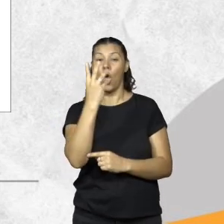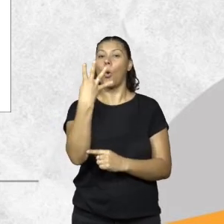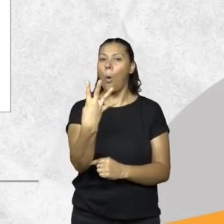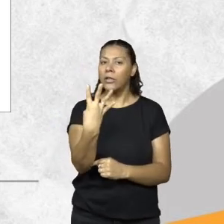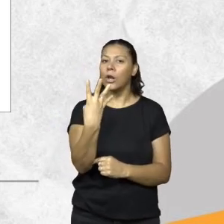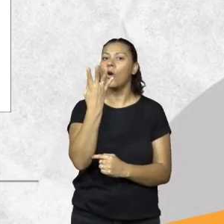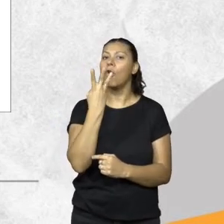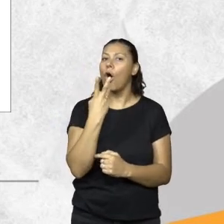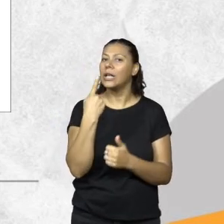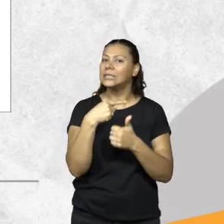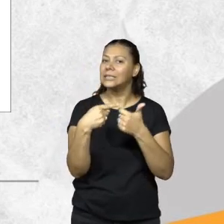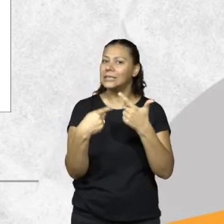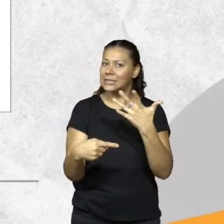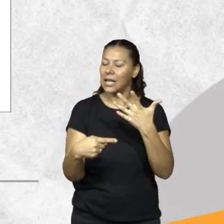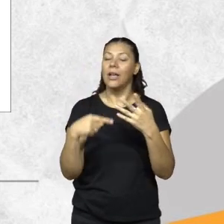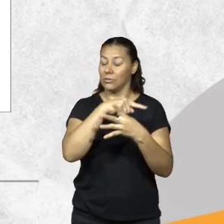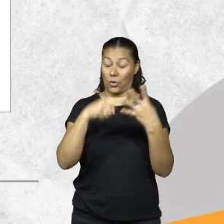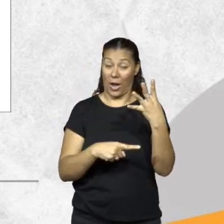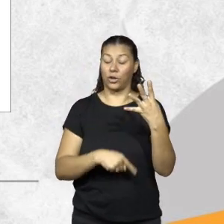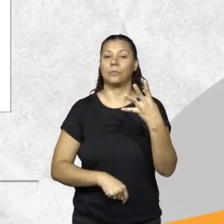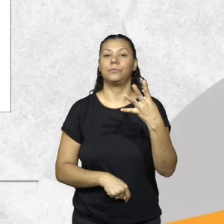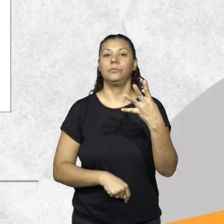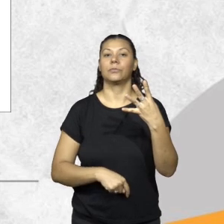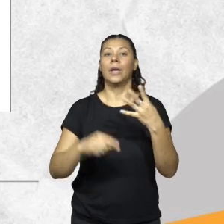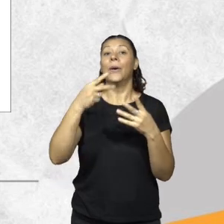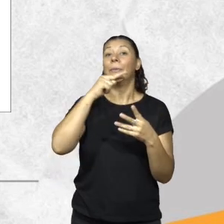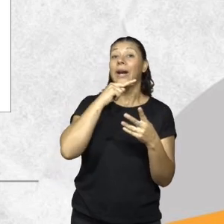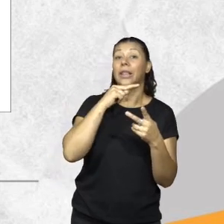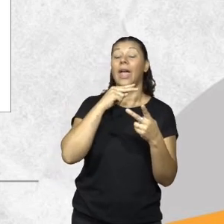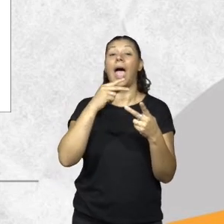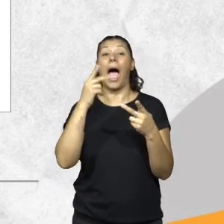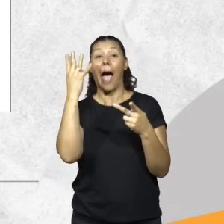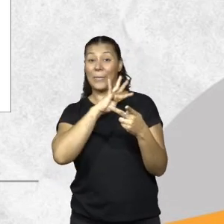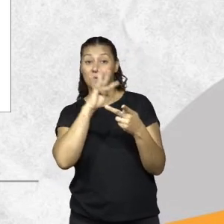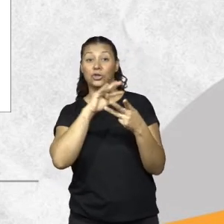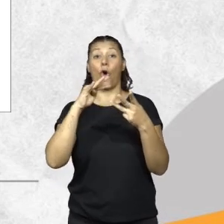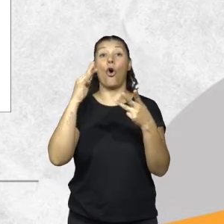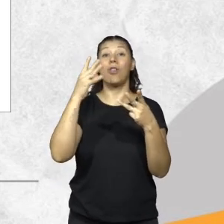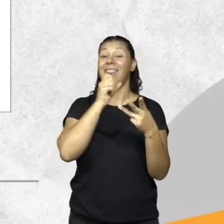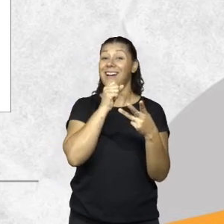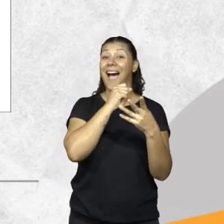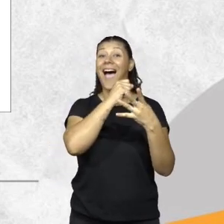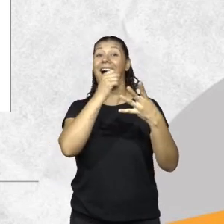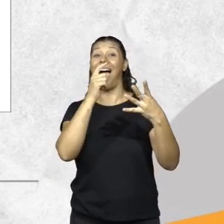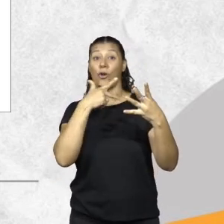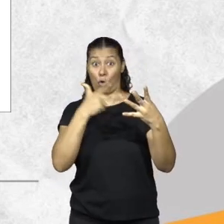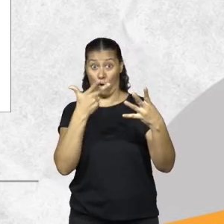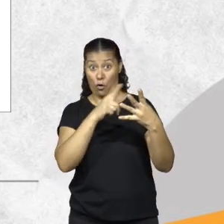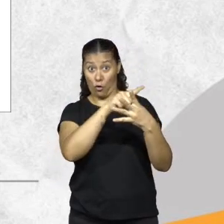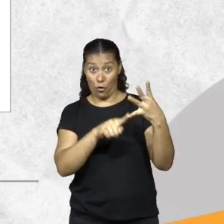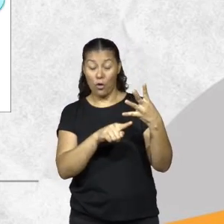utilizan en la gestión de riesgos, verde, amarillo, naranja y rojo. Nosotros tenemos